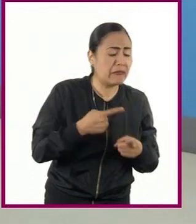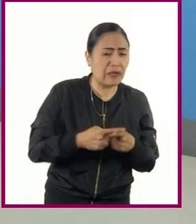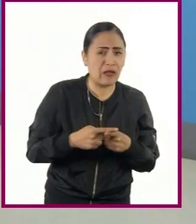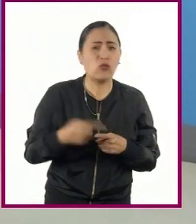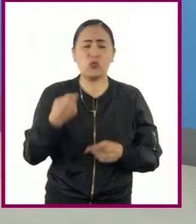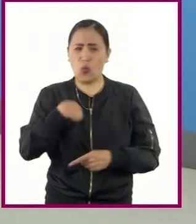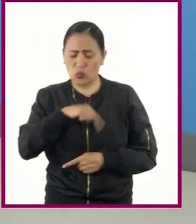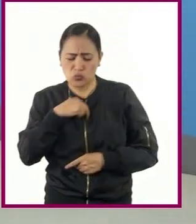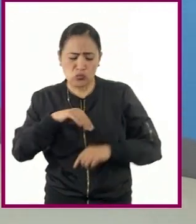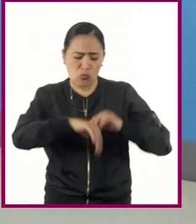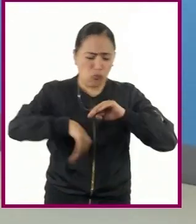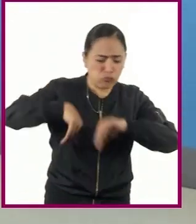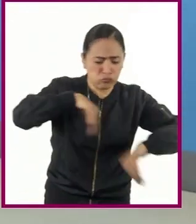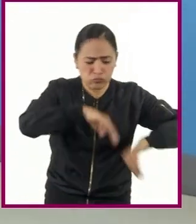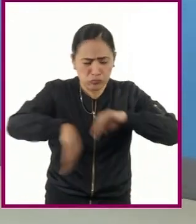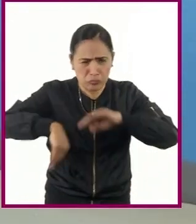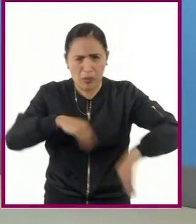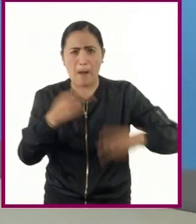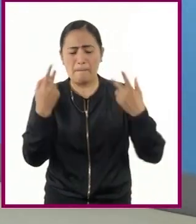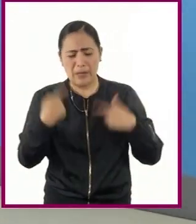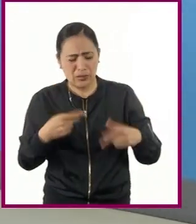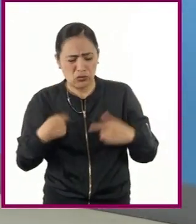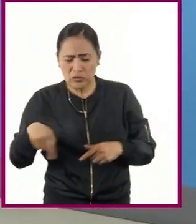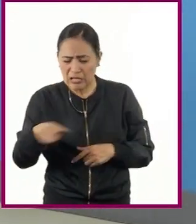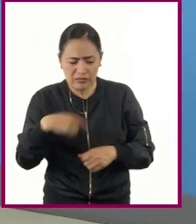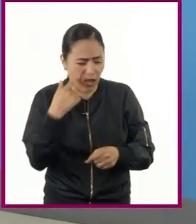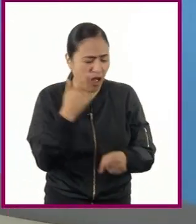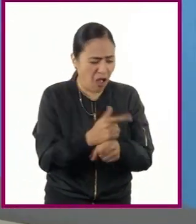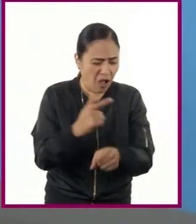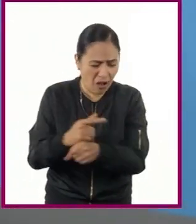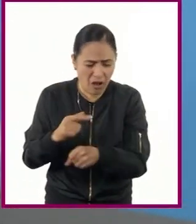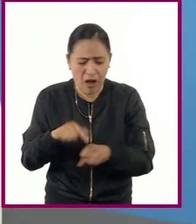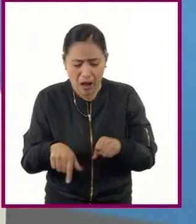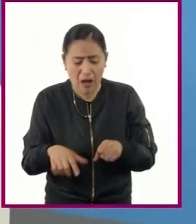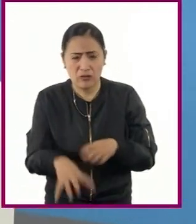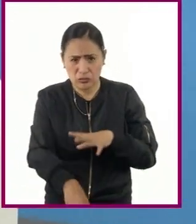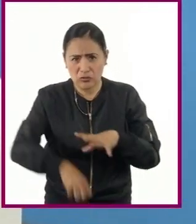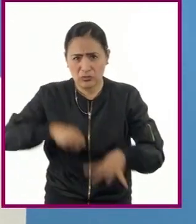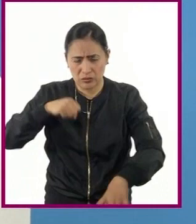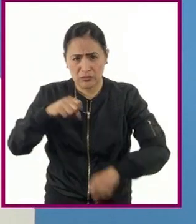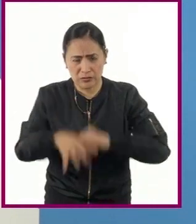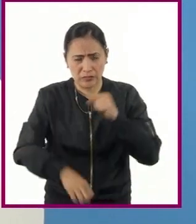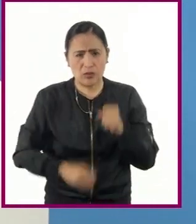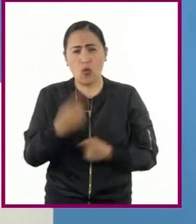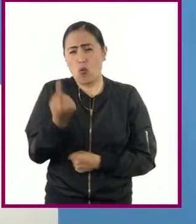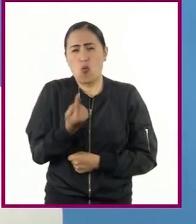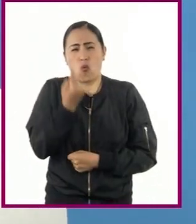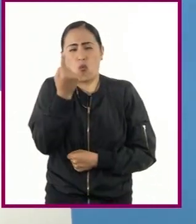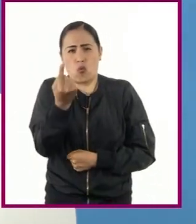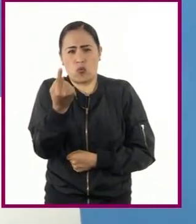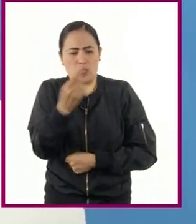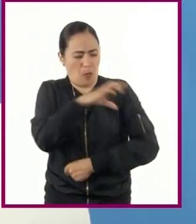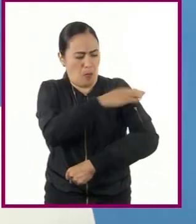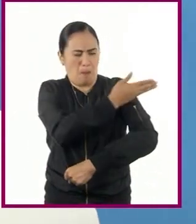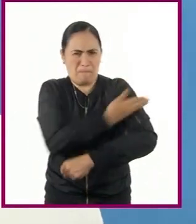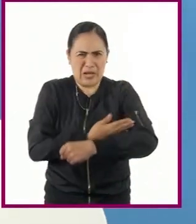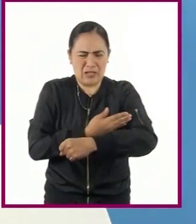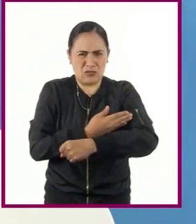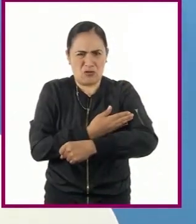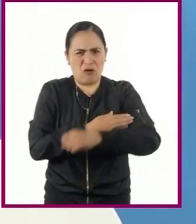Cavábamos. La gente se llevaba lo que había encontrado y reconocido. Uno traía un brazo en una